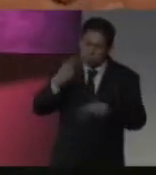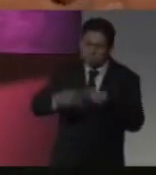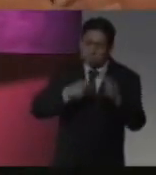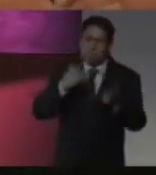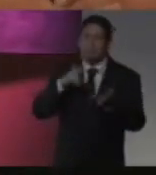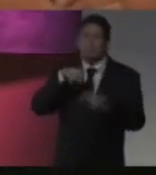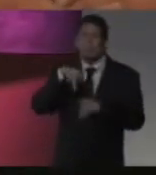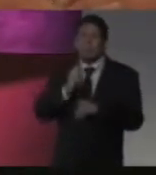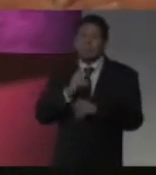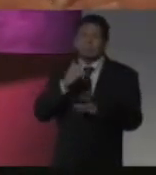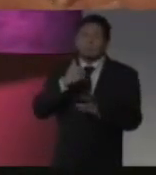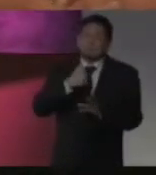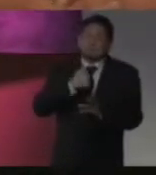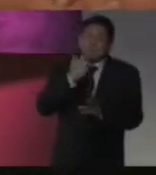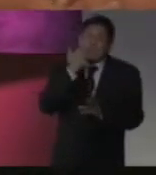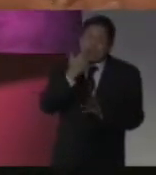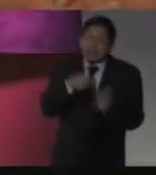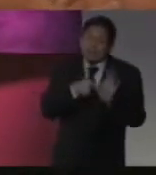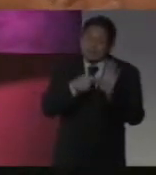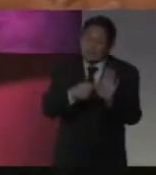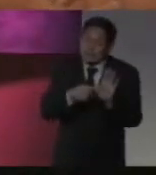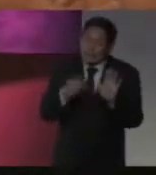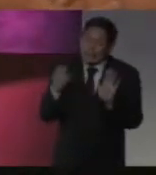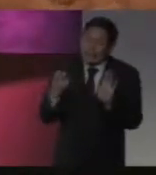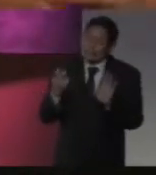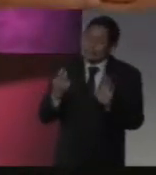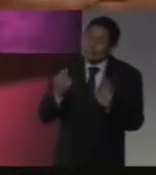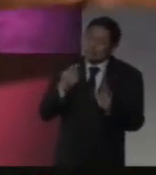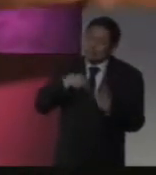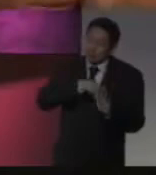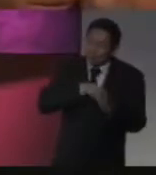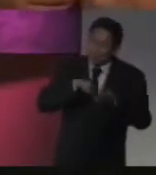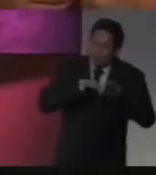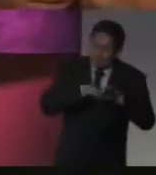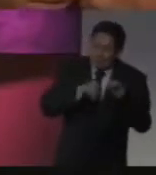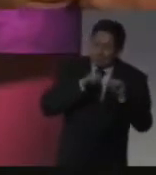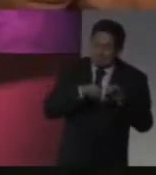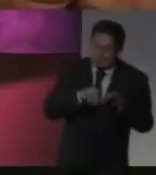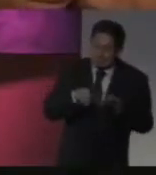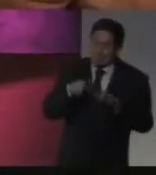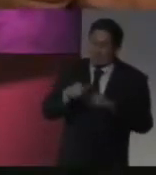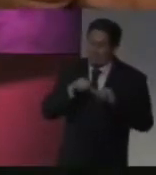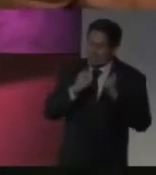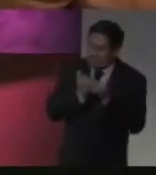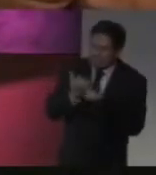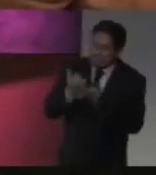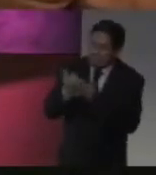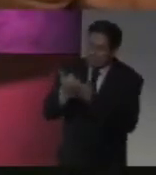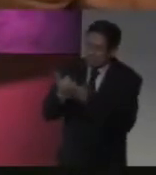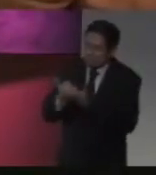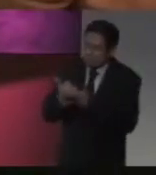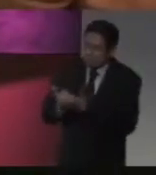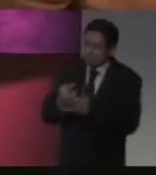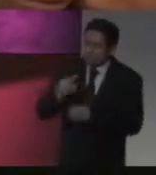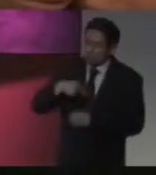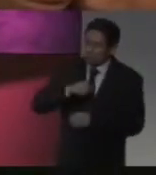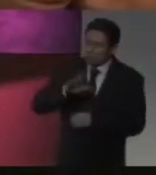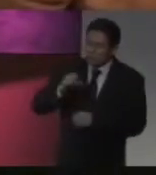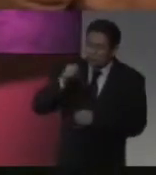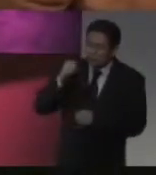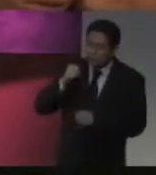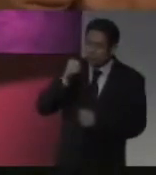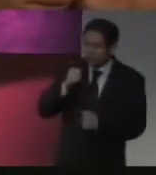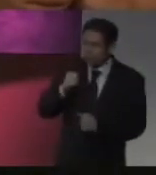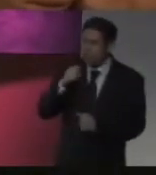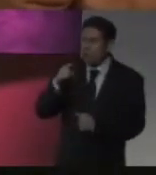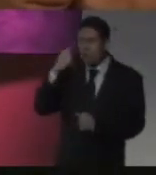es que lo hemos visto como un aporte, todo esto como una lucha, no solamente en